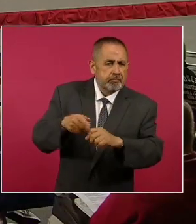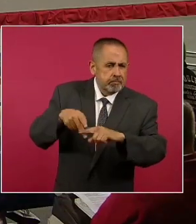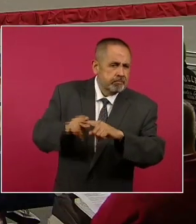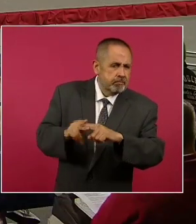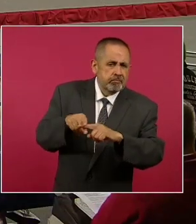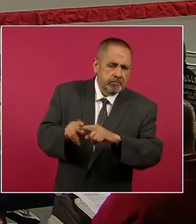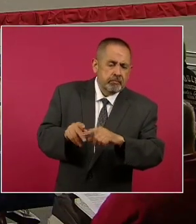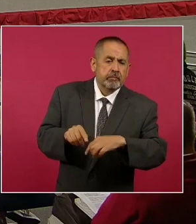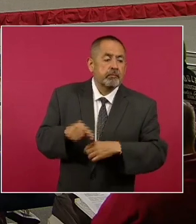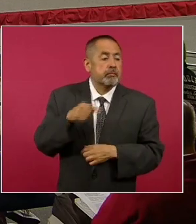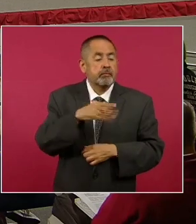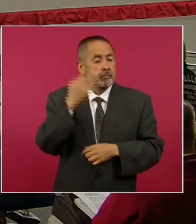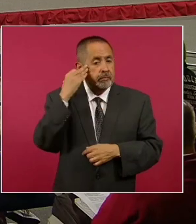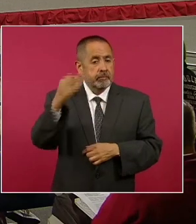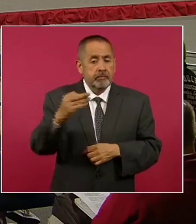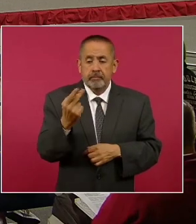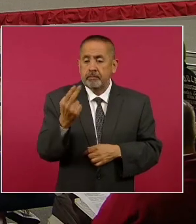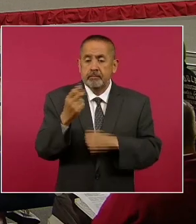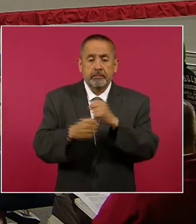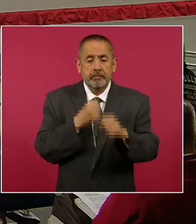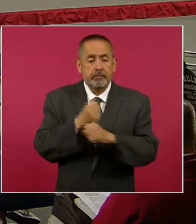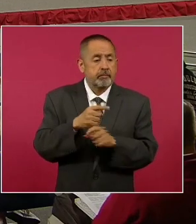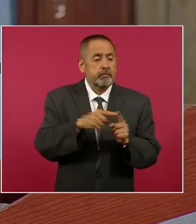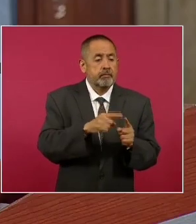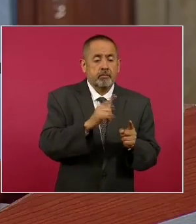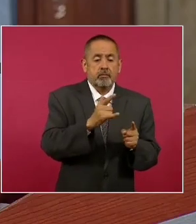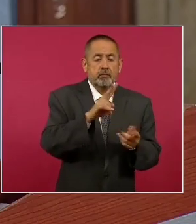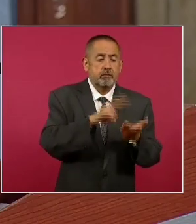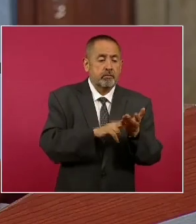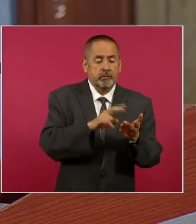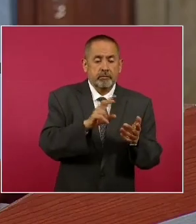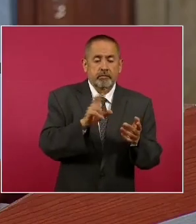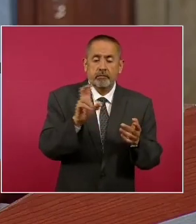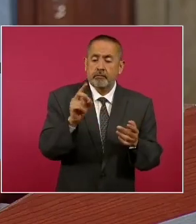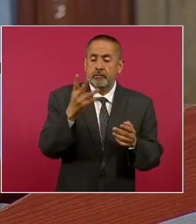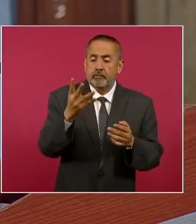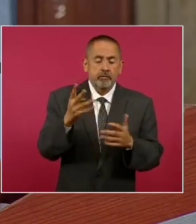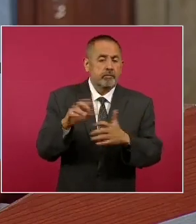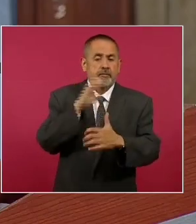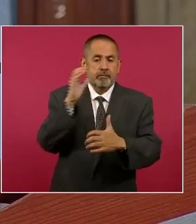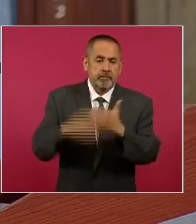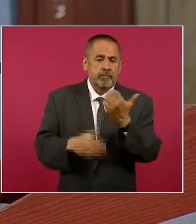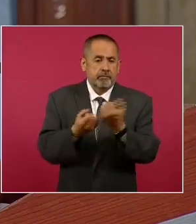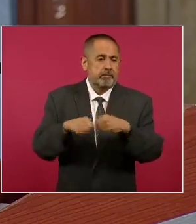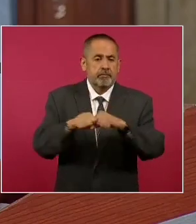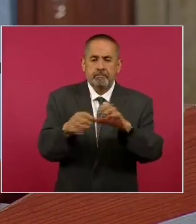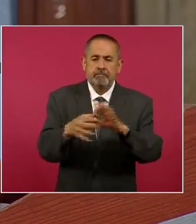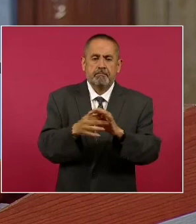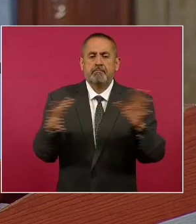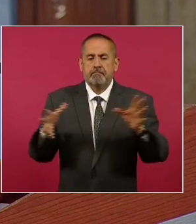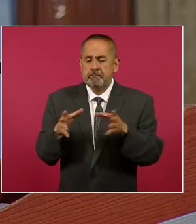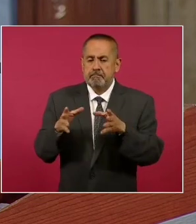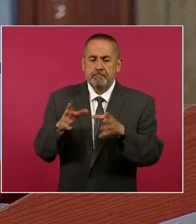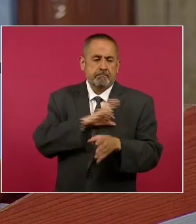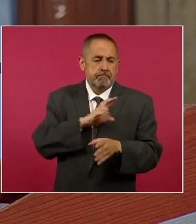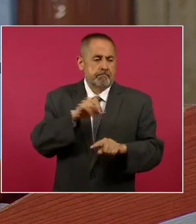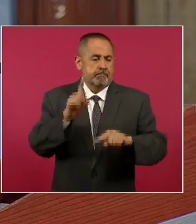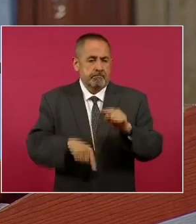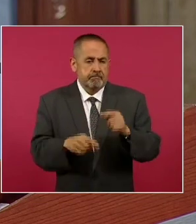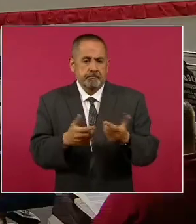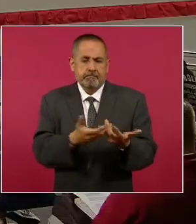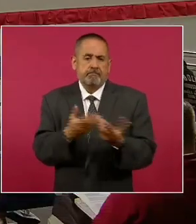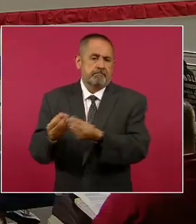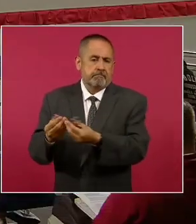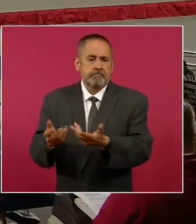es de 25 años. De julio de 2034 se termina este contrato. Adelante, por favor.